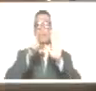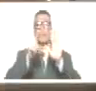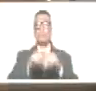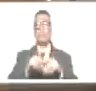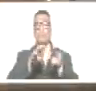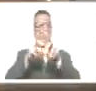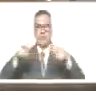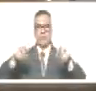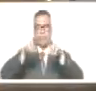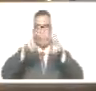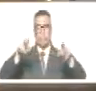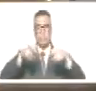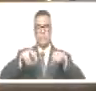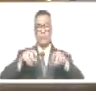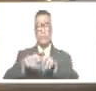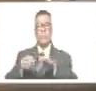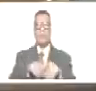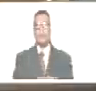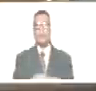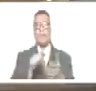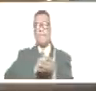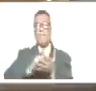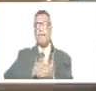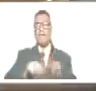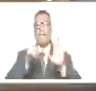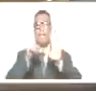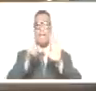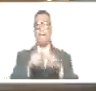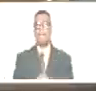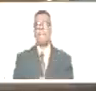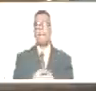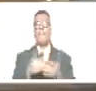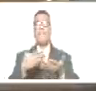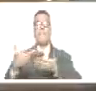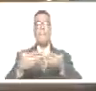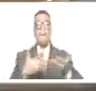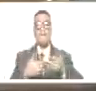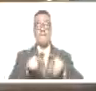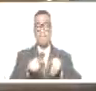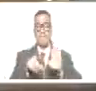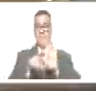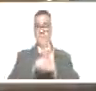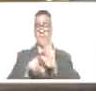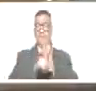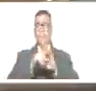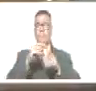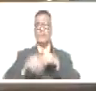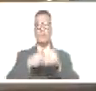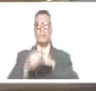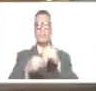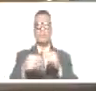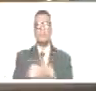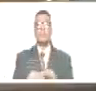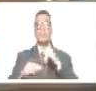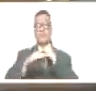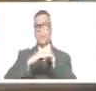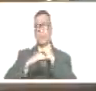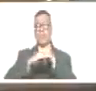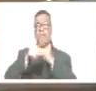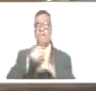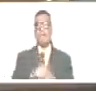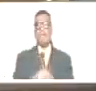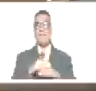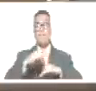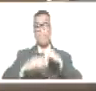de la manera siguiente. Artículo 6. Las disposiciones de esta ley se aplicarán en condiciones de igualdad y equidad de